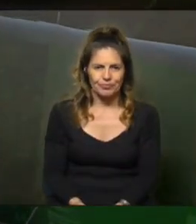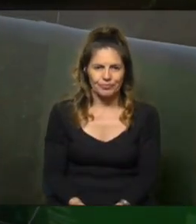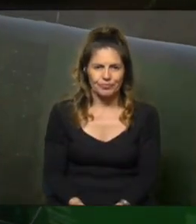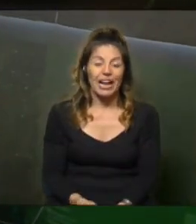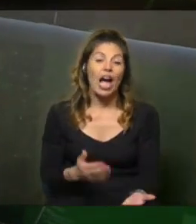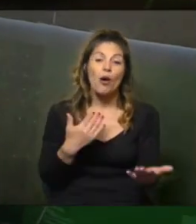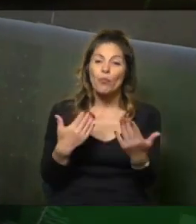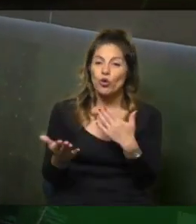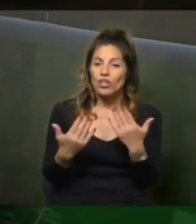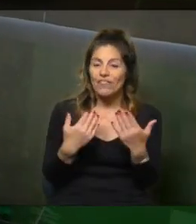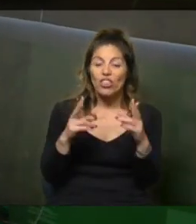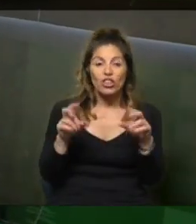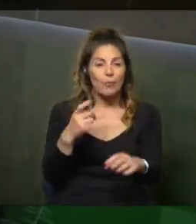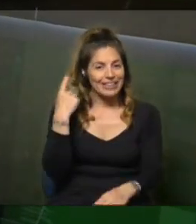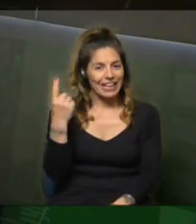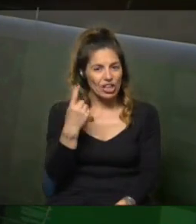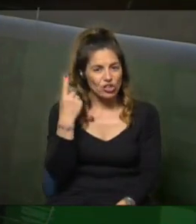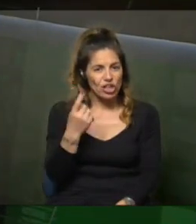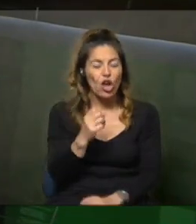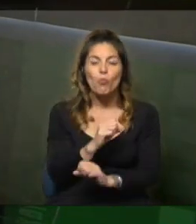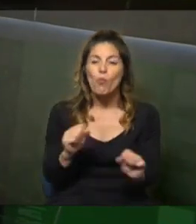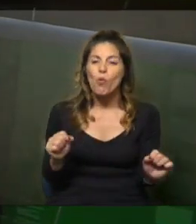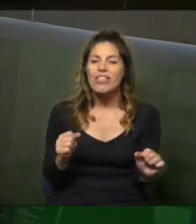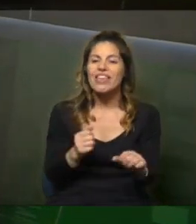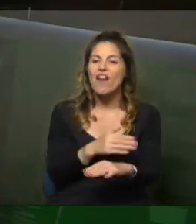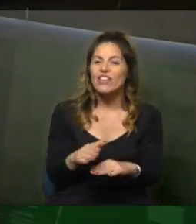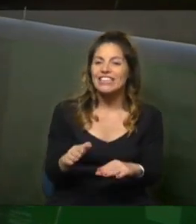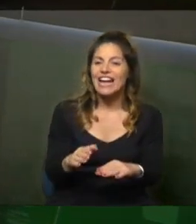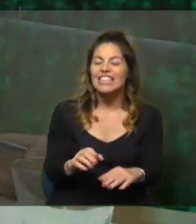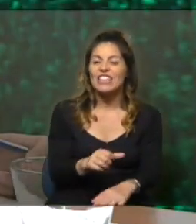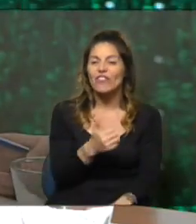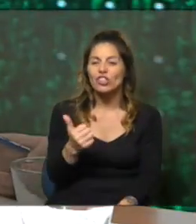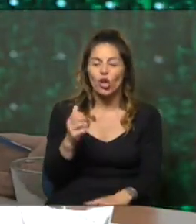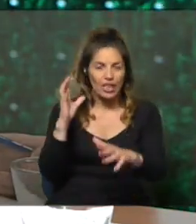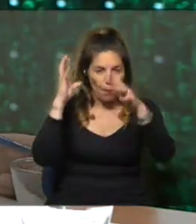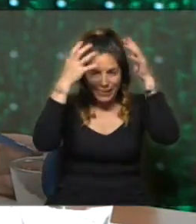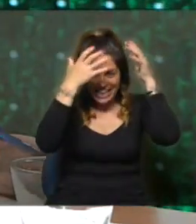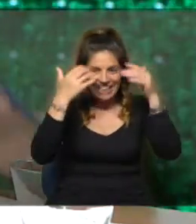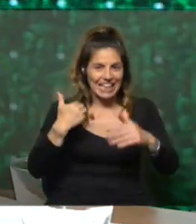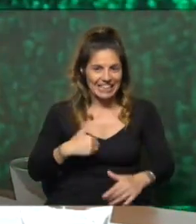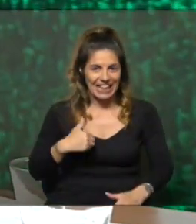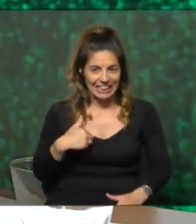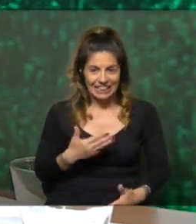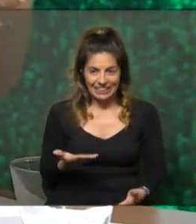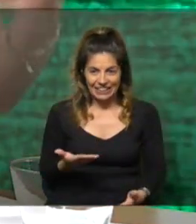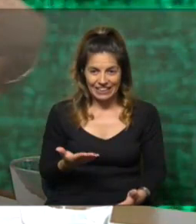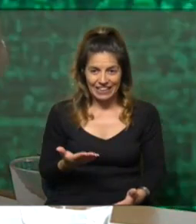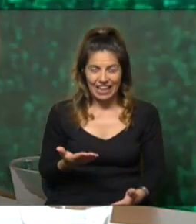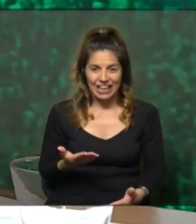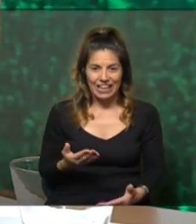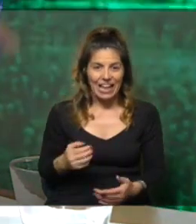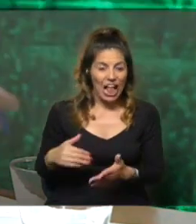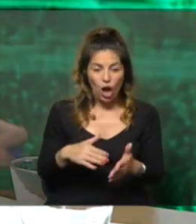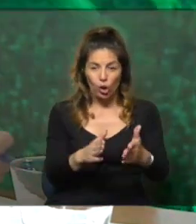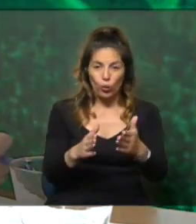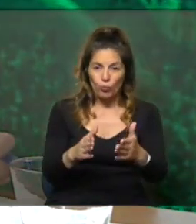estábamos hablando del tema internacional puede afectar esta victoria de Javier Miley en Argentina lo que es el el timón y el rumbo